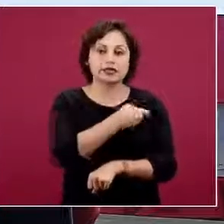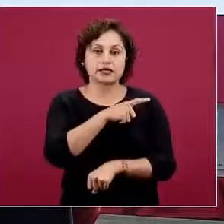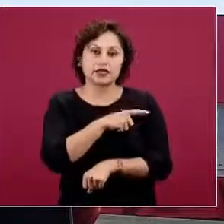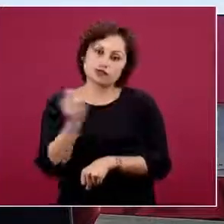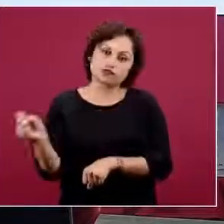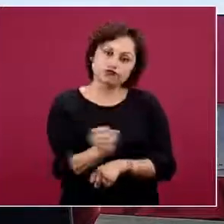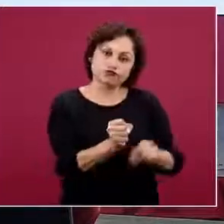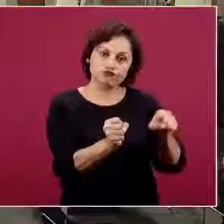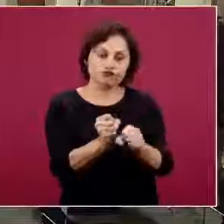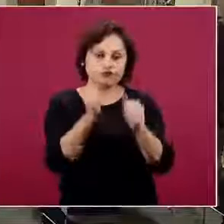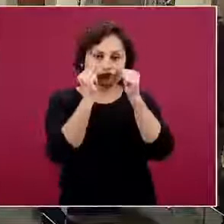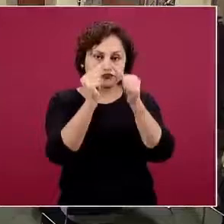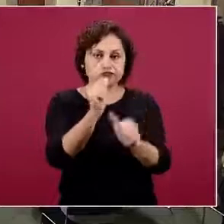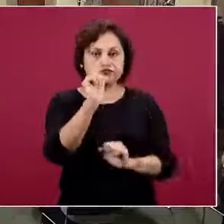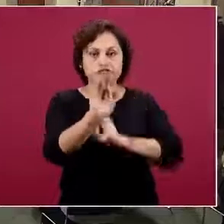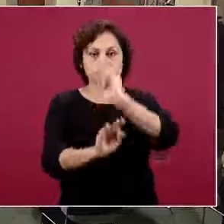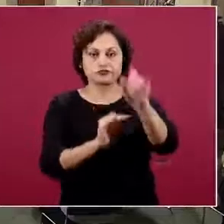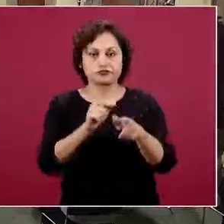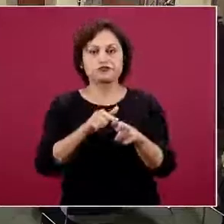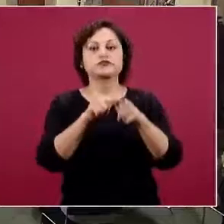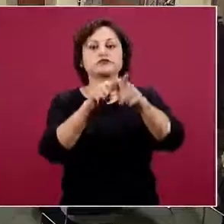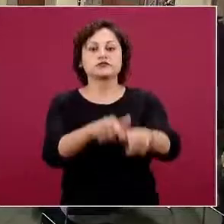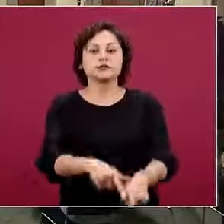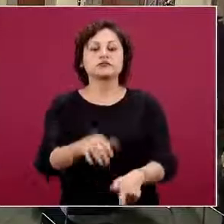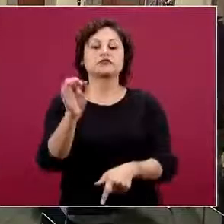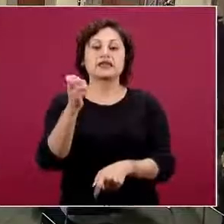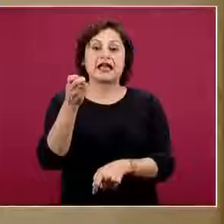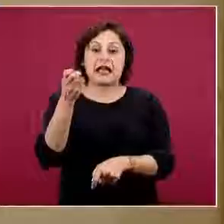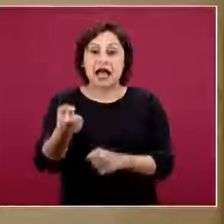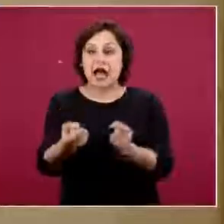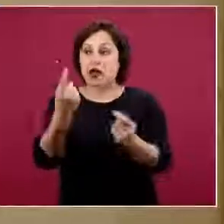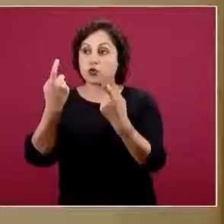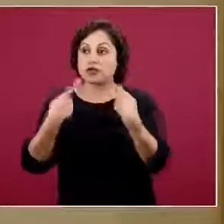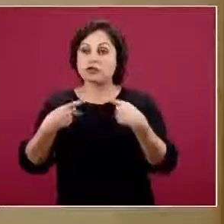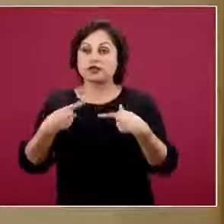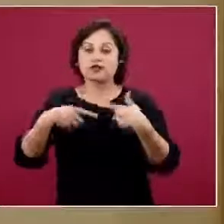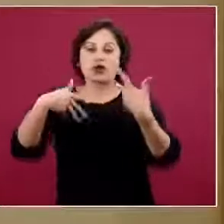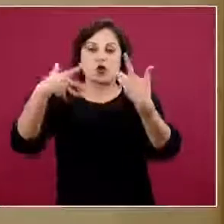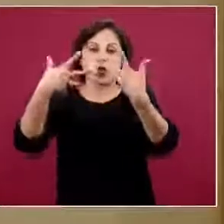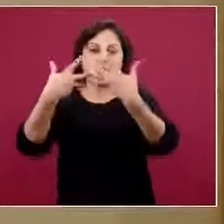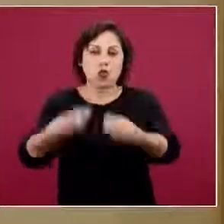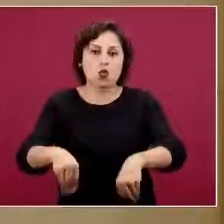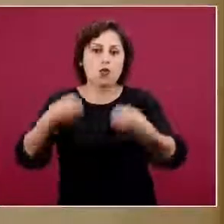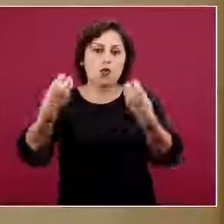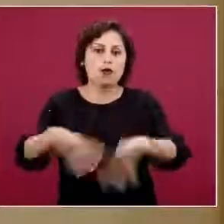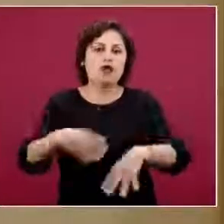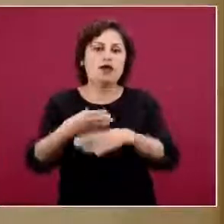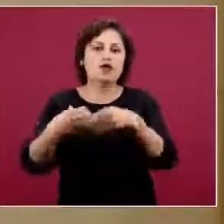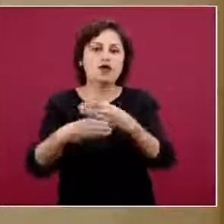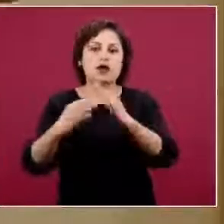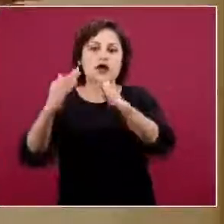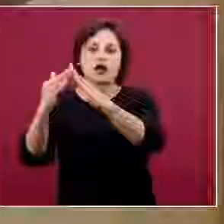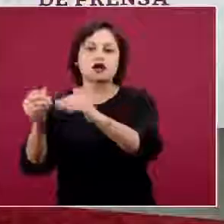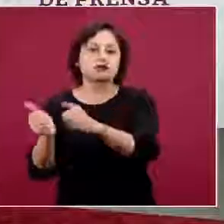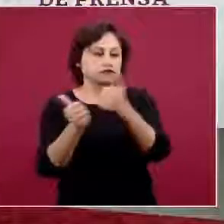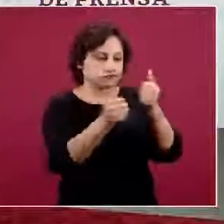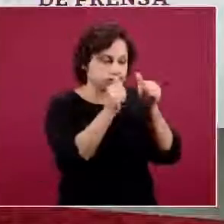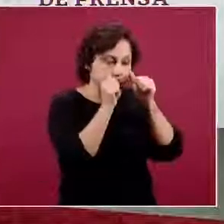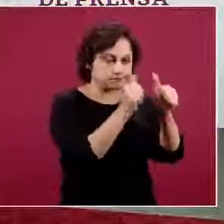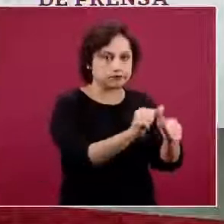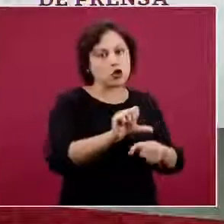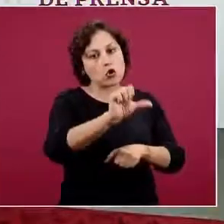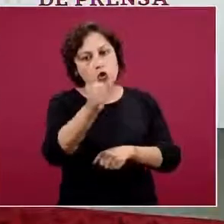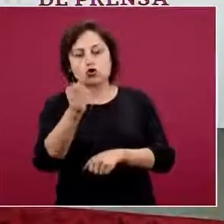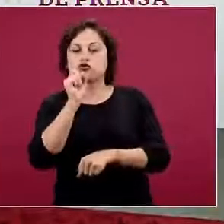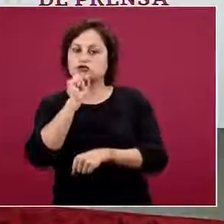aquellos establecimientos que resultaron damnificados son prioritarios, se tiene que focalizar el apoyo para poder restablecerlos. Y entonces se integra,